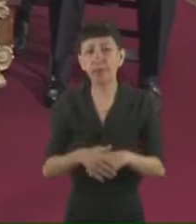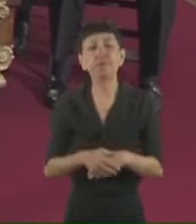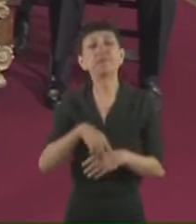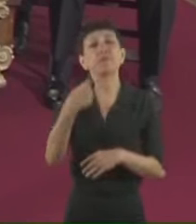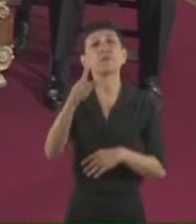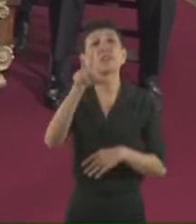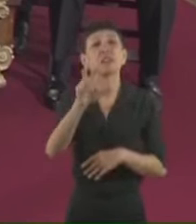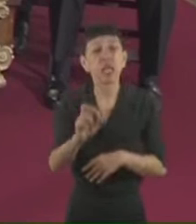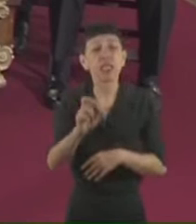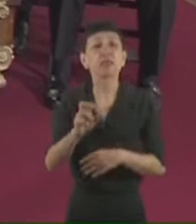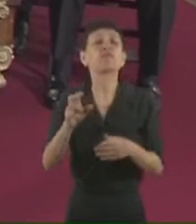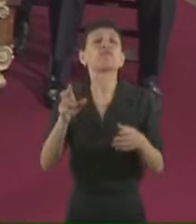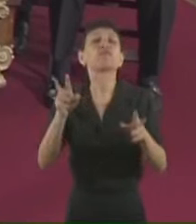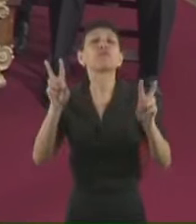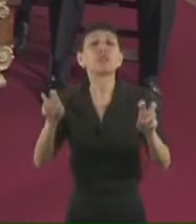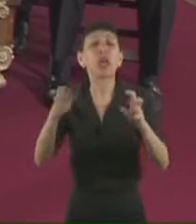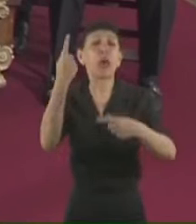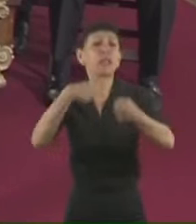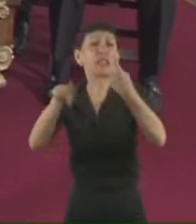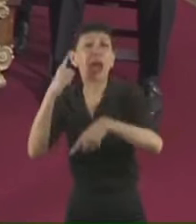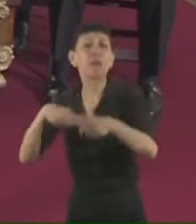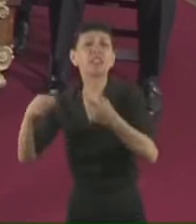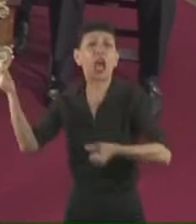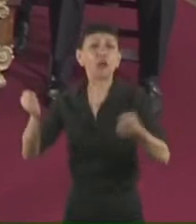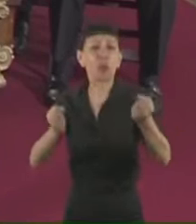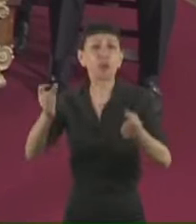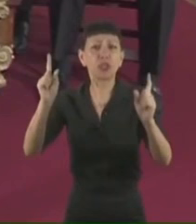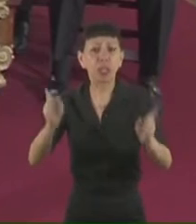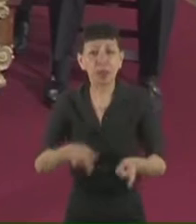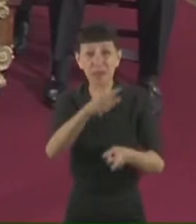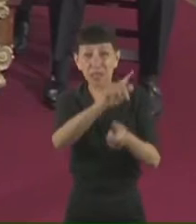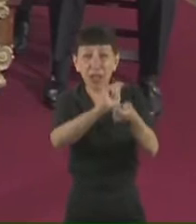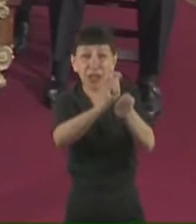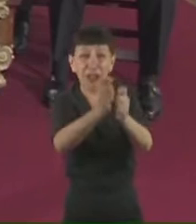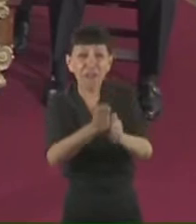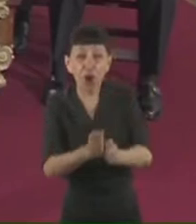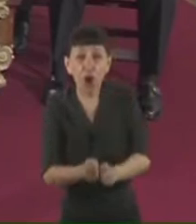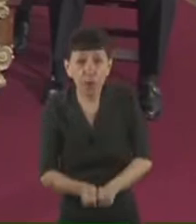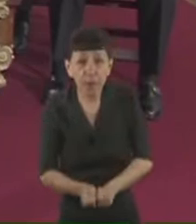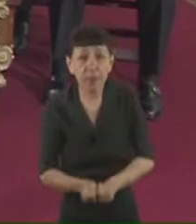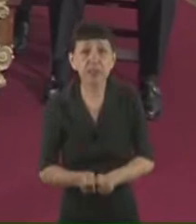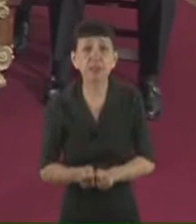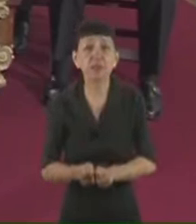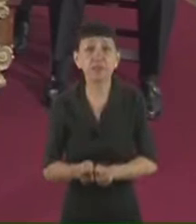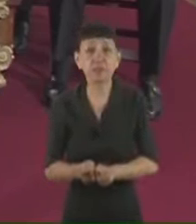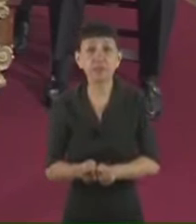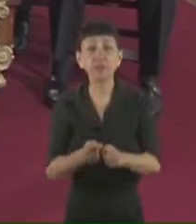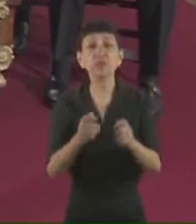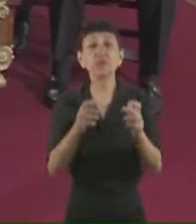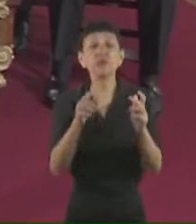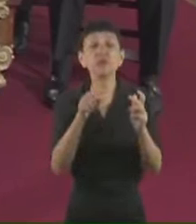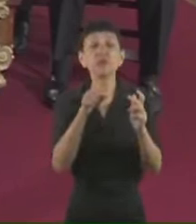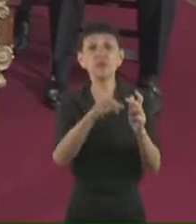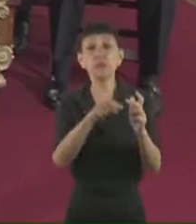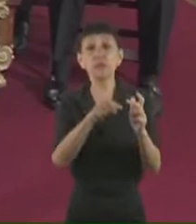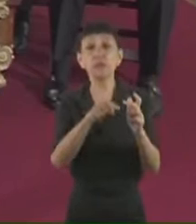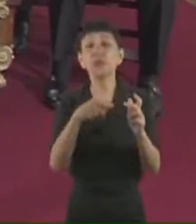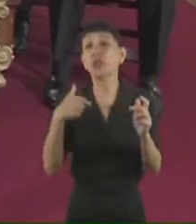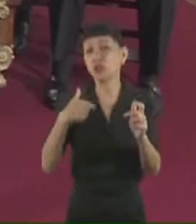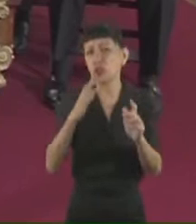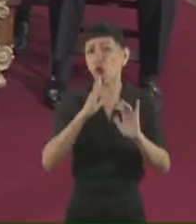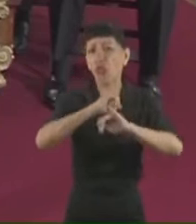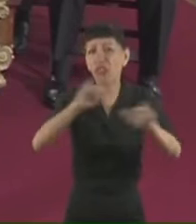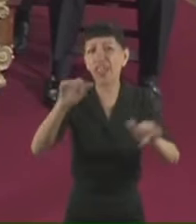congreso la colaboración para avanzar en este proceso de cambio que la sociedad eligió en un contexto de crisis que requiere